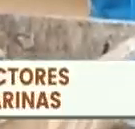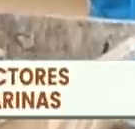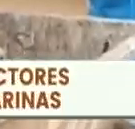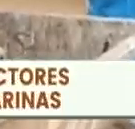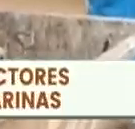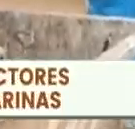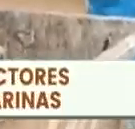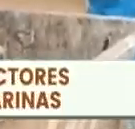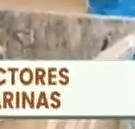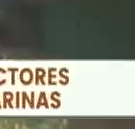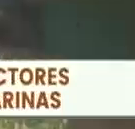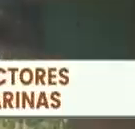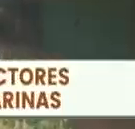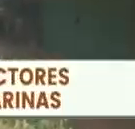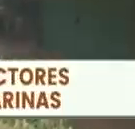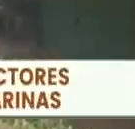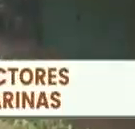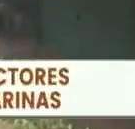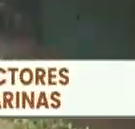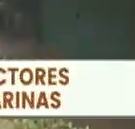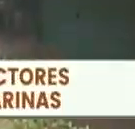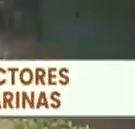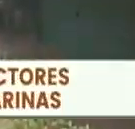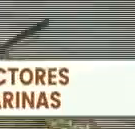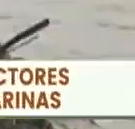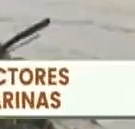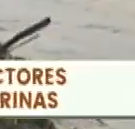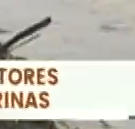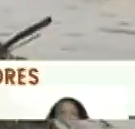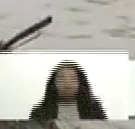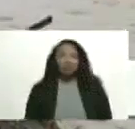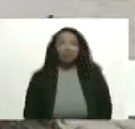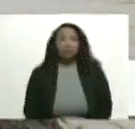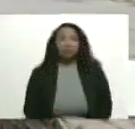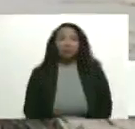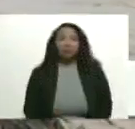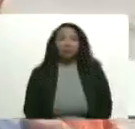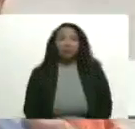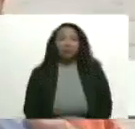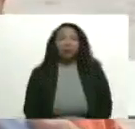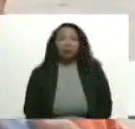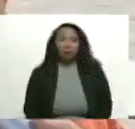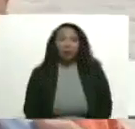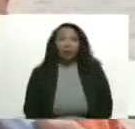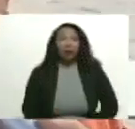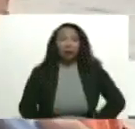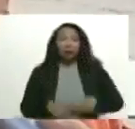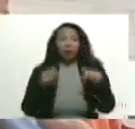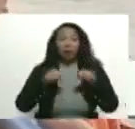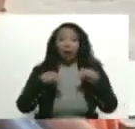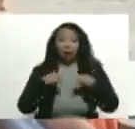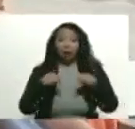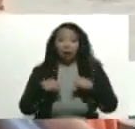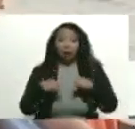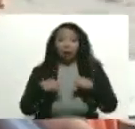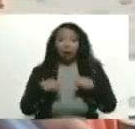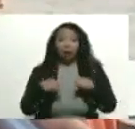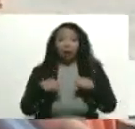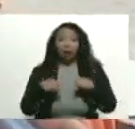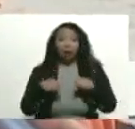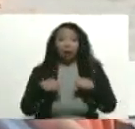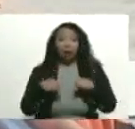embargo no hubo pérdidas humanas que lamentar tras la crecida de los ríos socopó iq y aquí en el muro